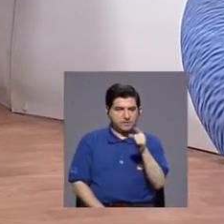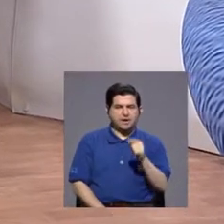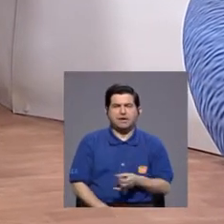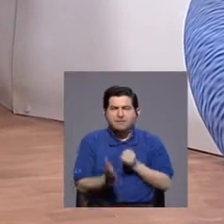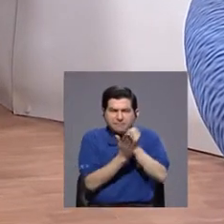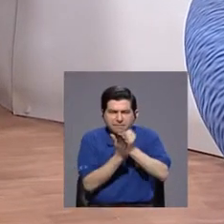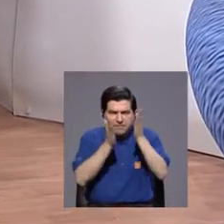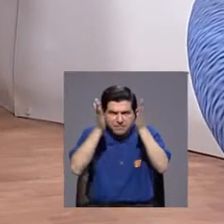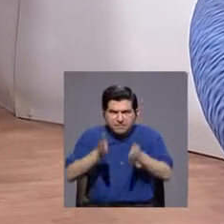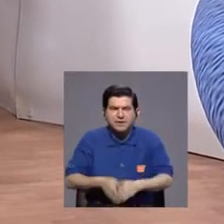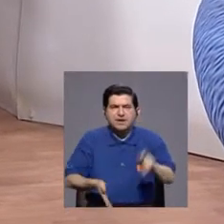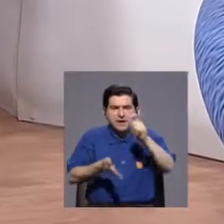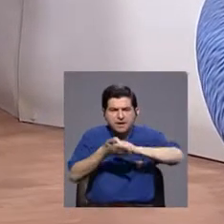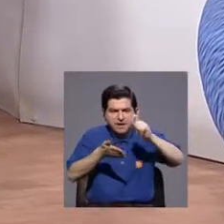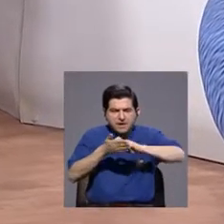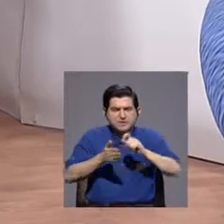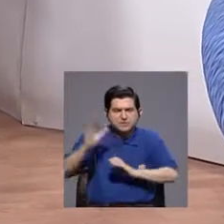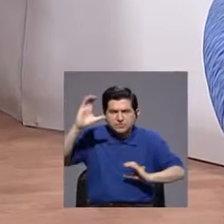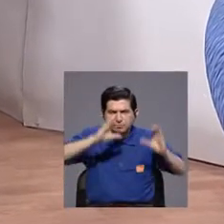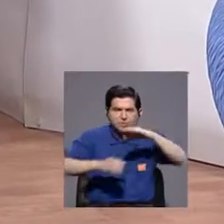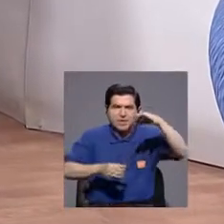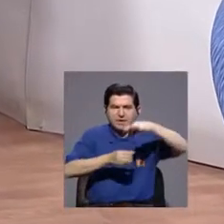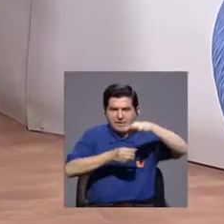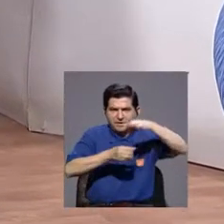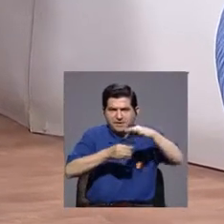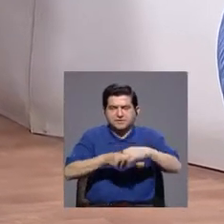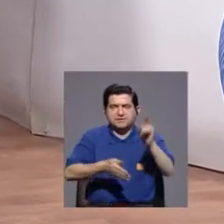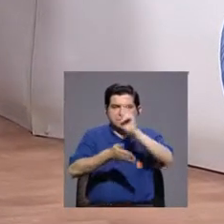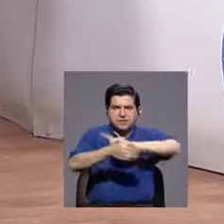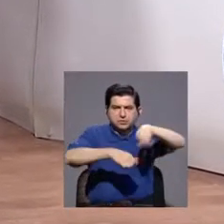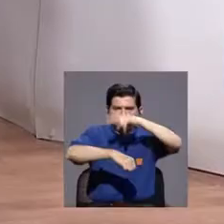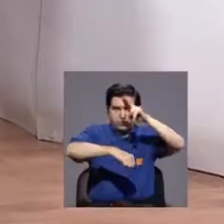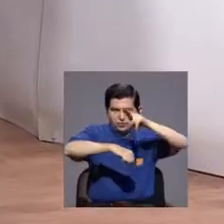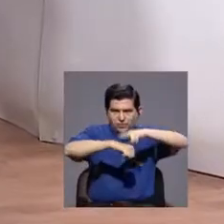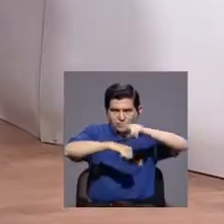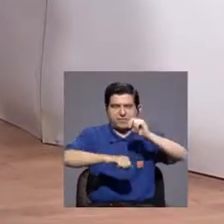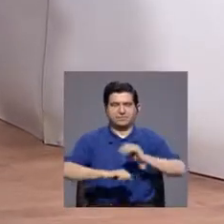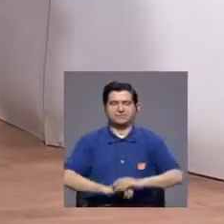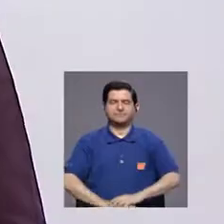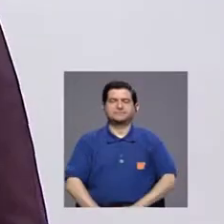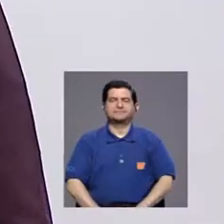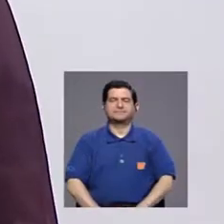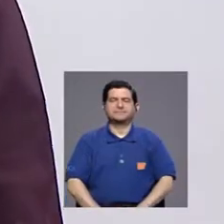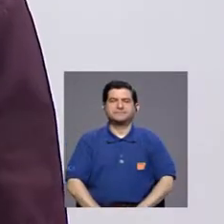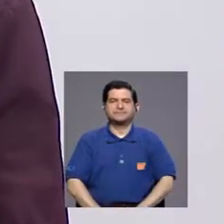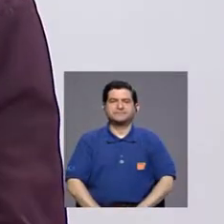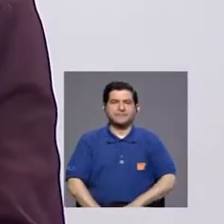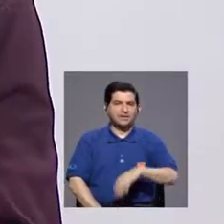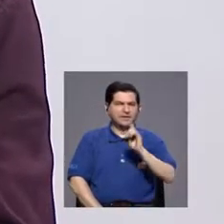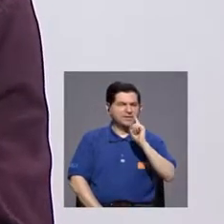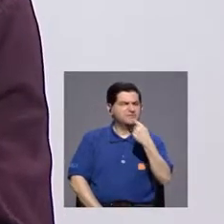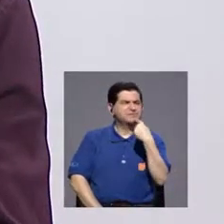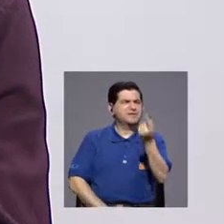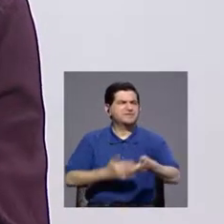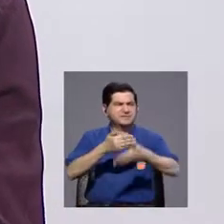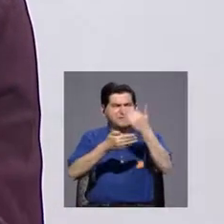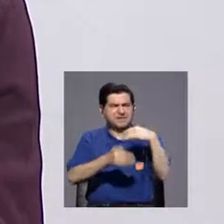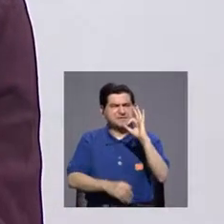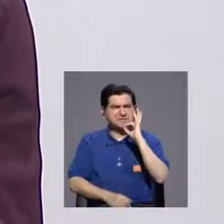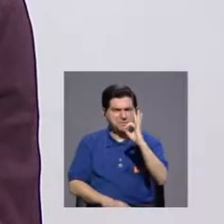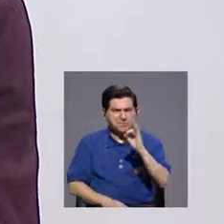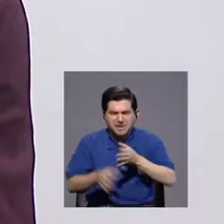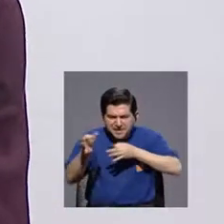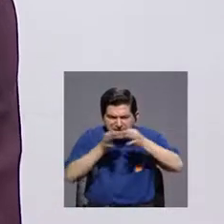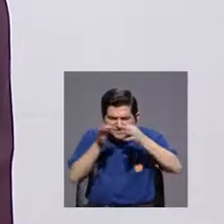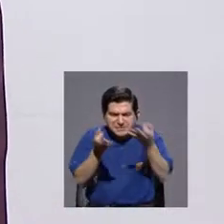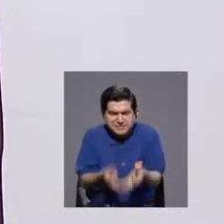investigador de la escuela de ciencias agrarias de la universidad nacional usted usted mencionó muy bien en la